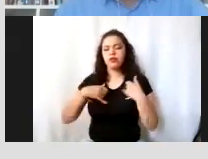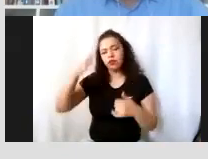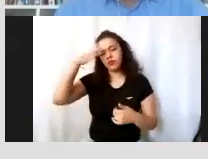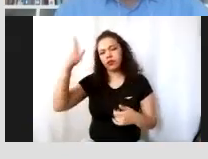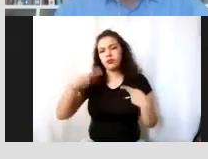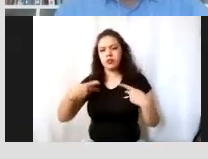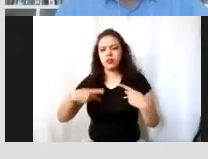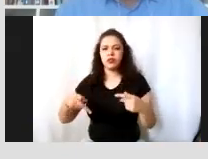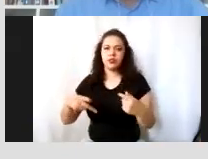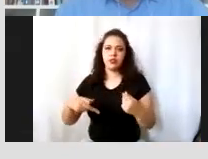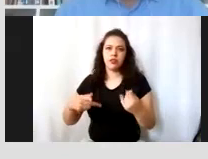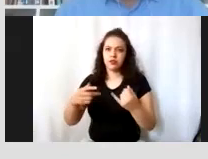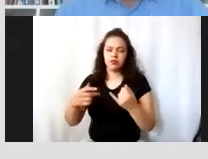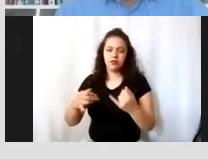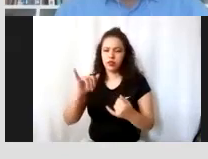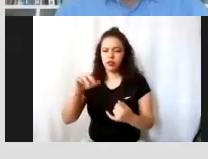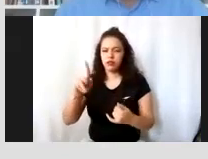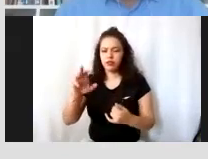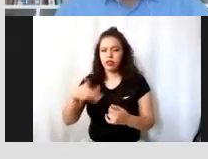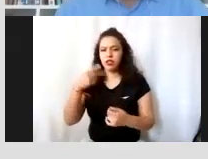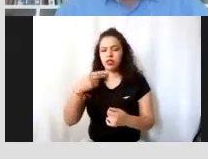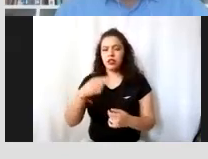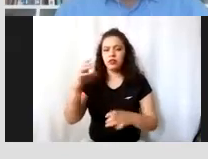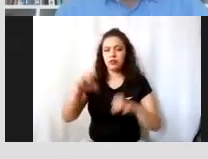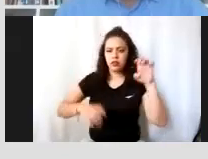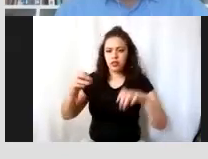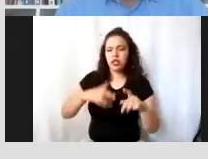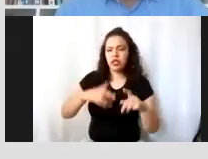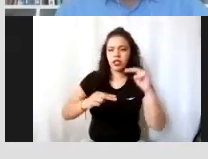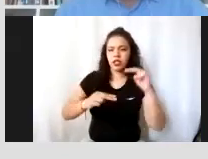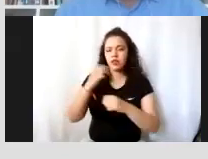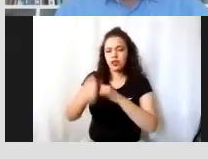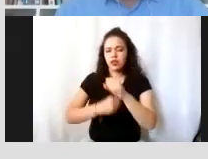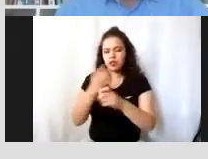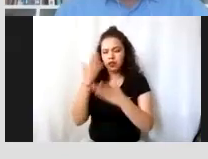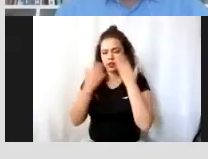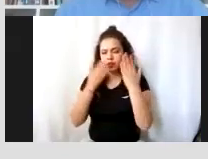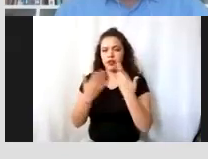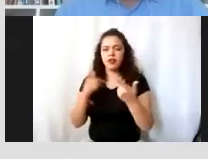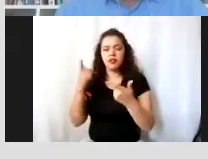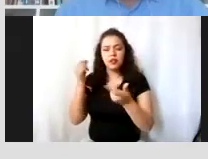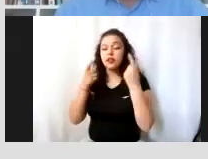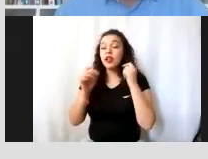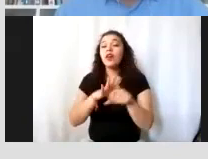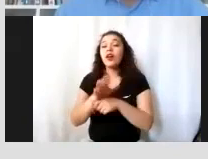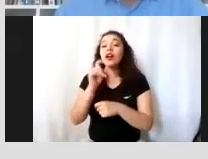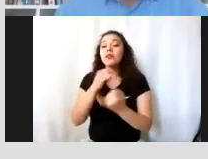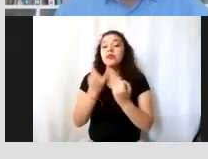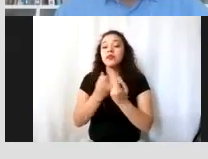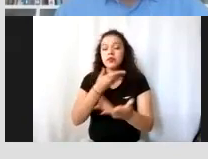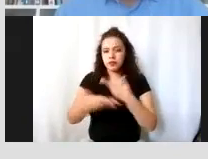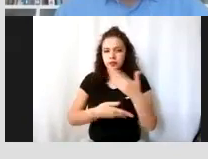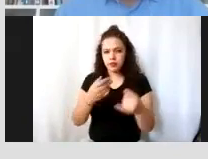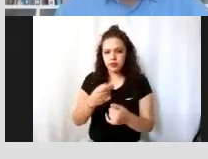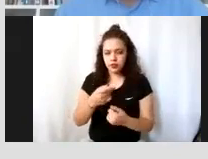incapacitados, nombre, edad, sexo y grado escolar. El cumplimiento de las disposiciones legales aplicables a la prestación de servicios que brinda